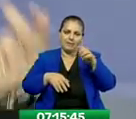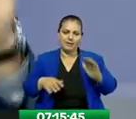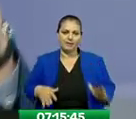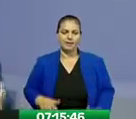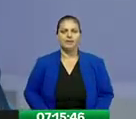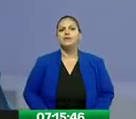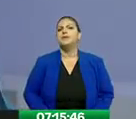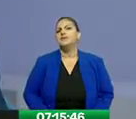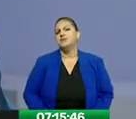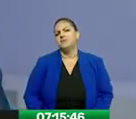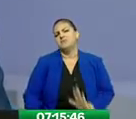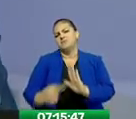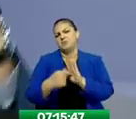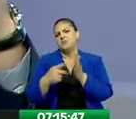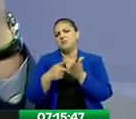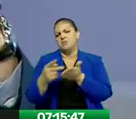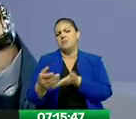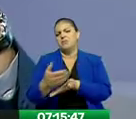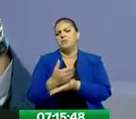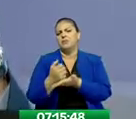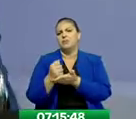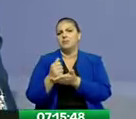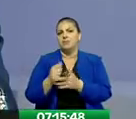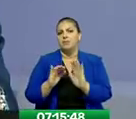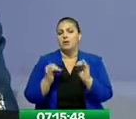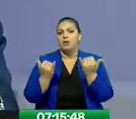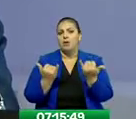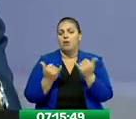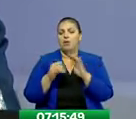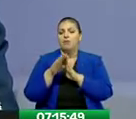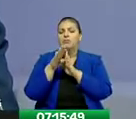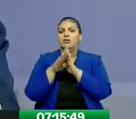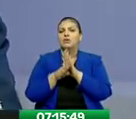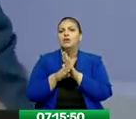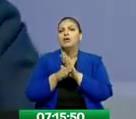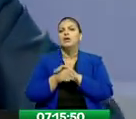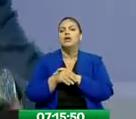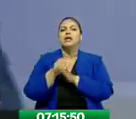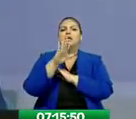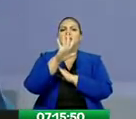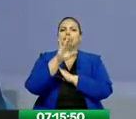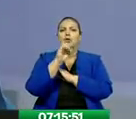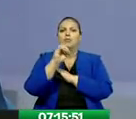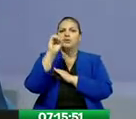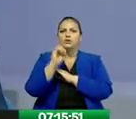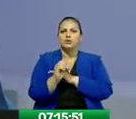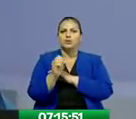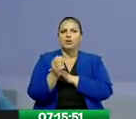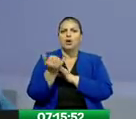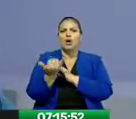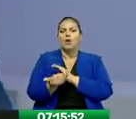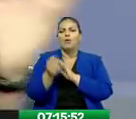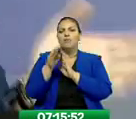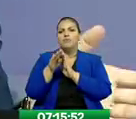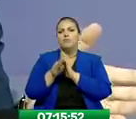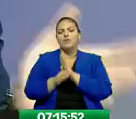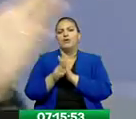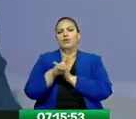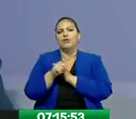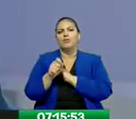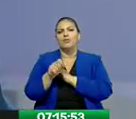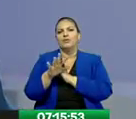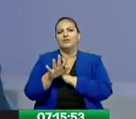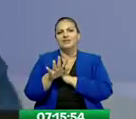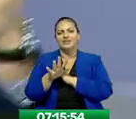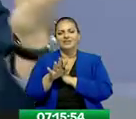año. Entonces, lo que están haciendo ahora de reducir del 5 al 2.5, en el fondo es aumentar el impuesto a las divisas, a materias primas y